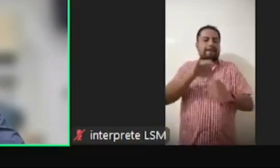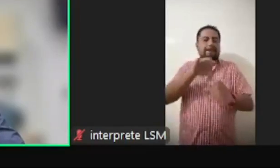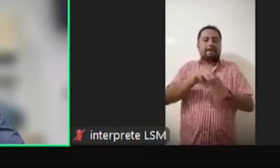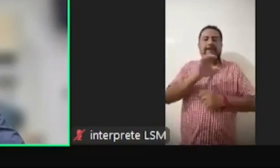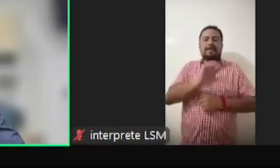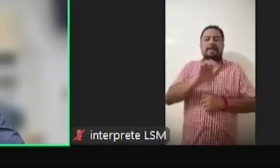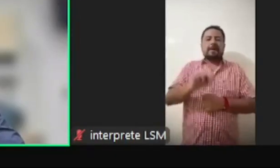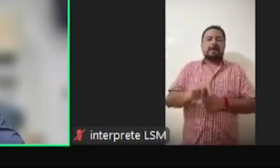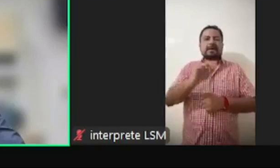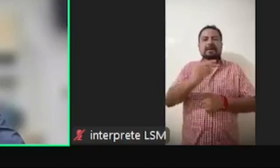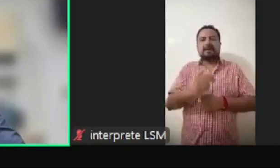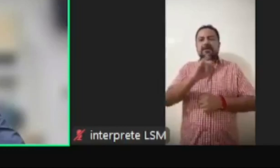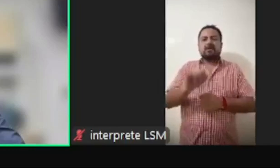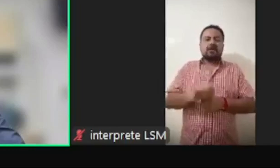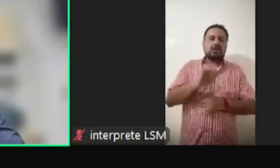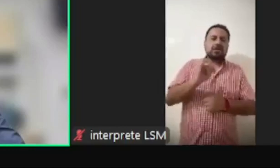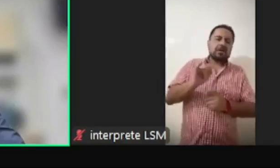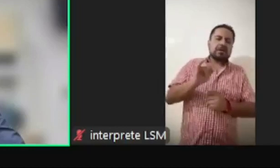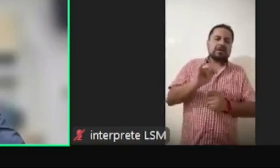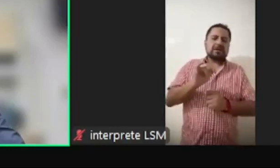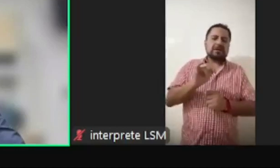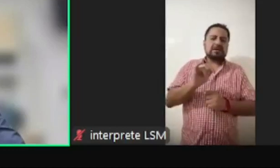CNHJ-GRO